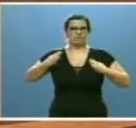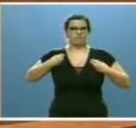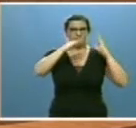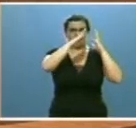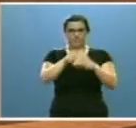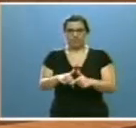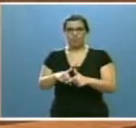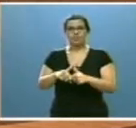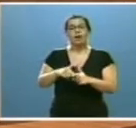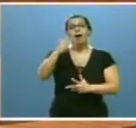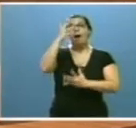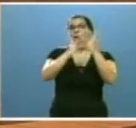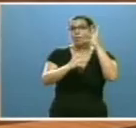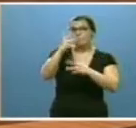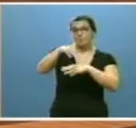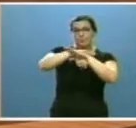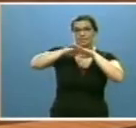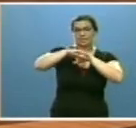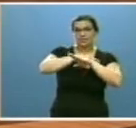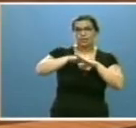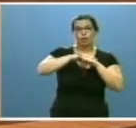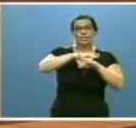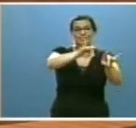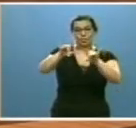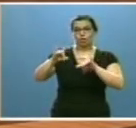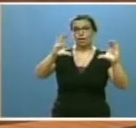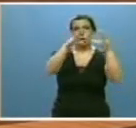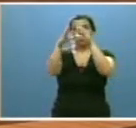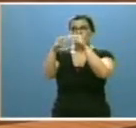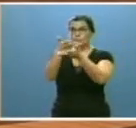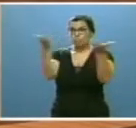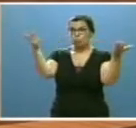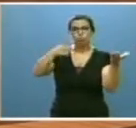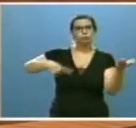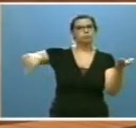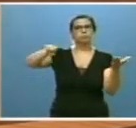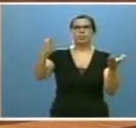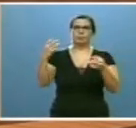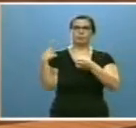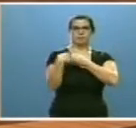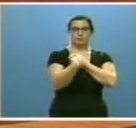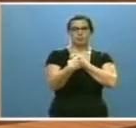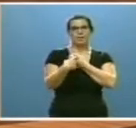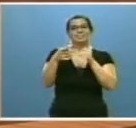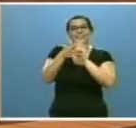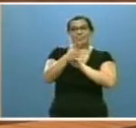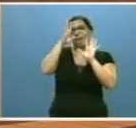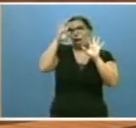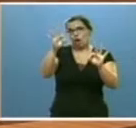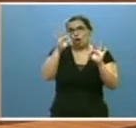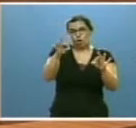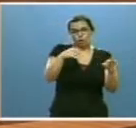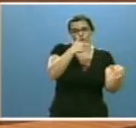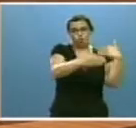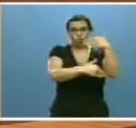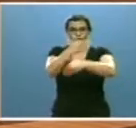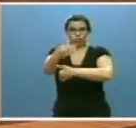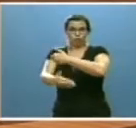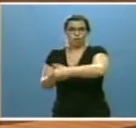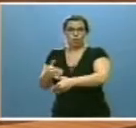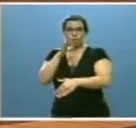administraciones territoriales y todos los grupos de esta cámara supondría un lógico desarrollo y continuación de la agenda para la población